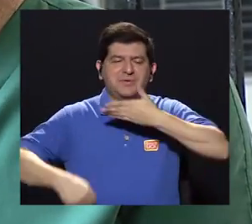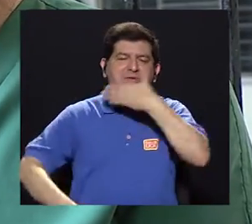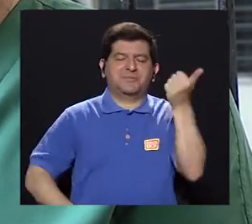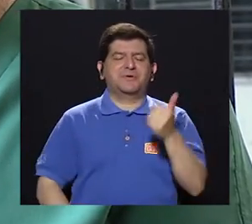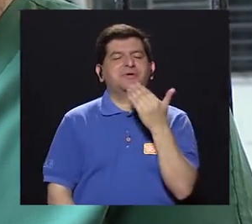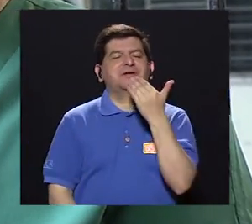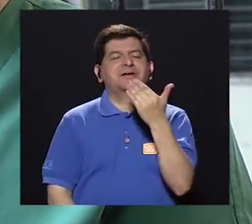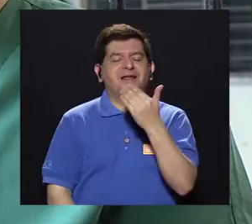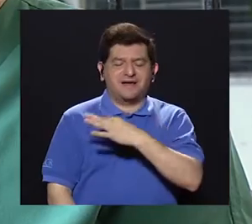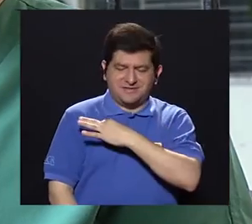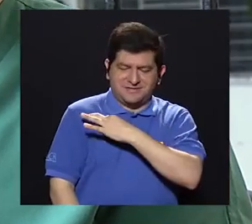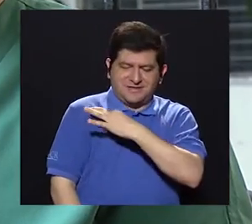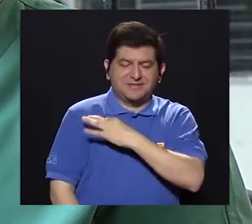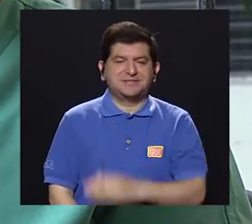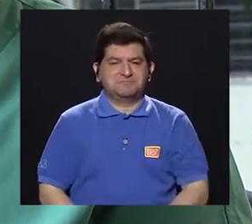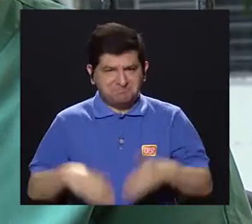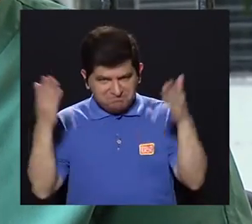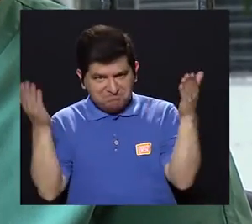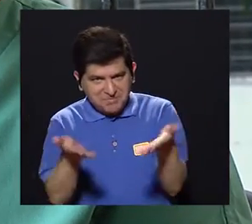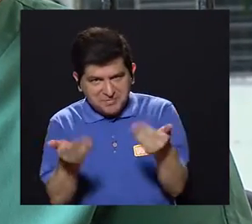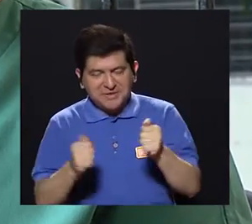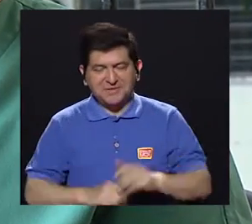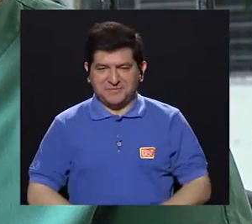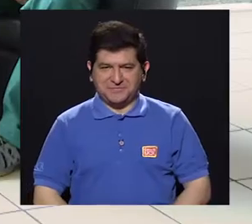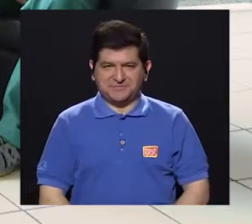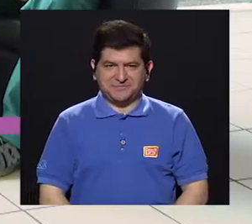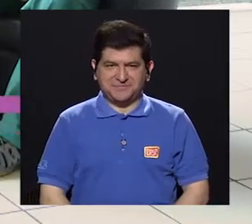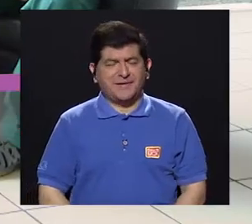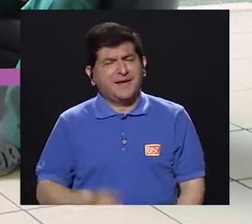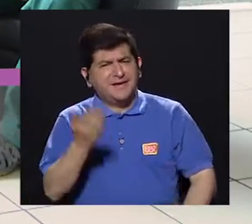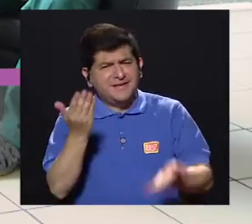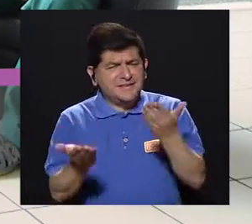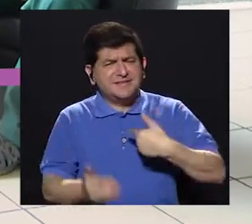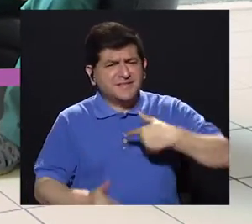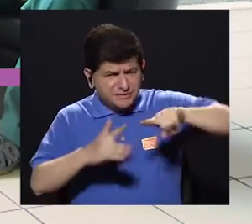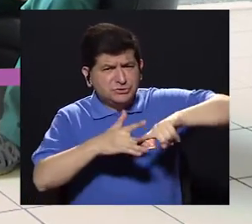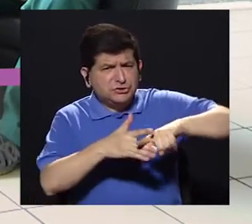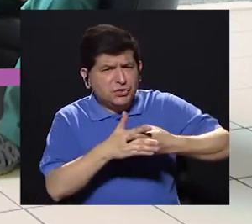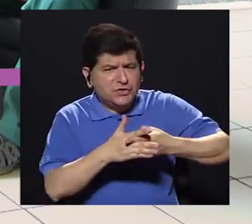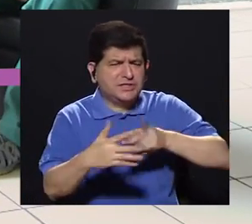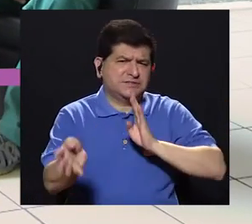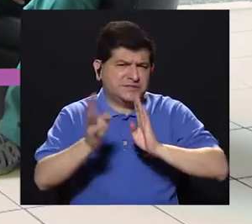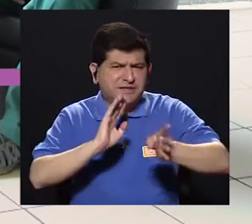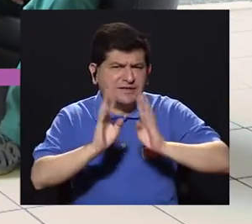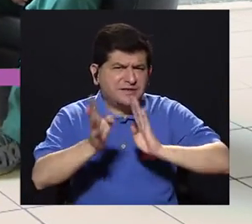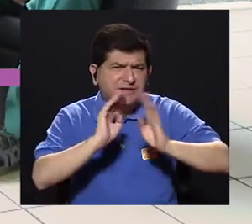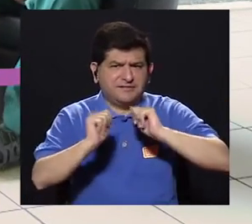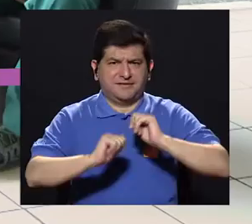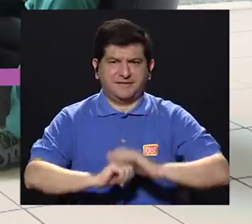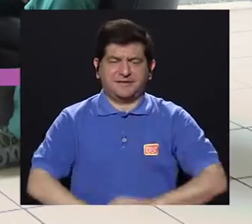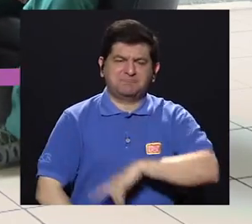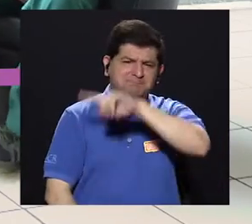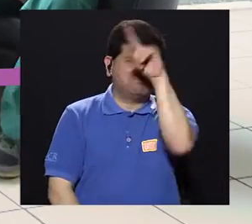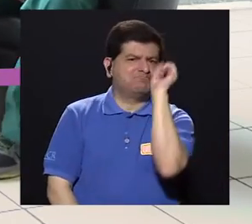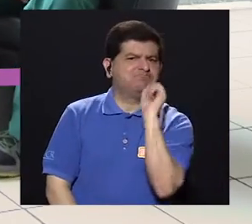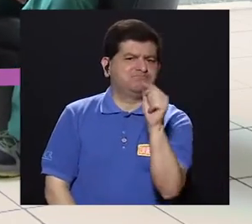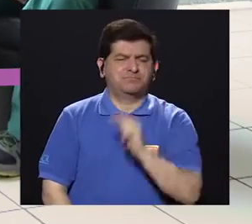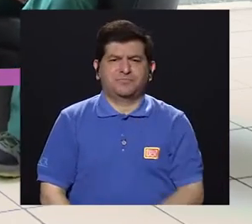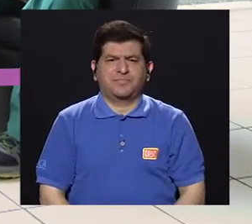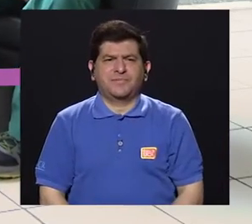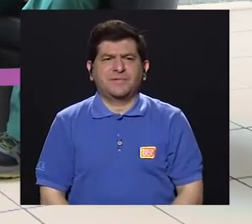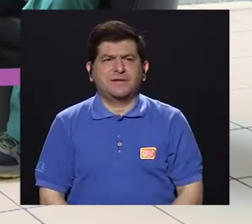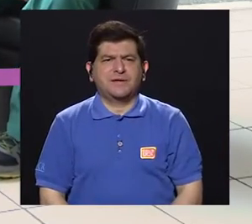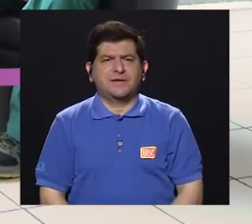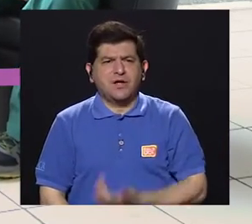Mejor. Muchísimas gracias, Ulises, por la invitación. Ulises, bienvenido. Tal vez voy a iniciar la conversación